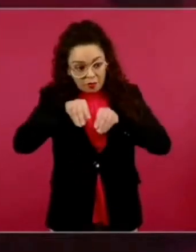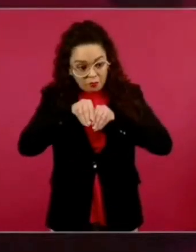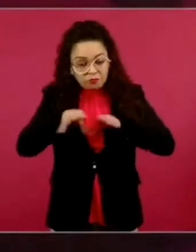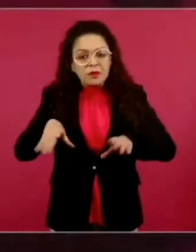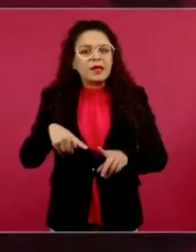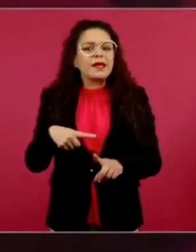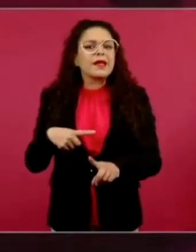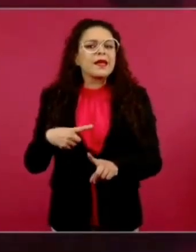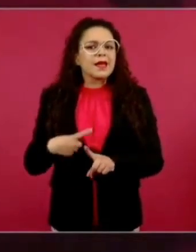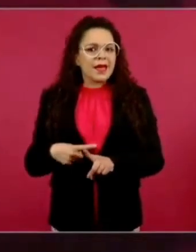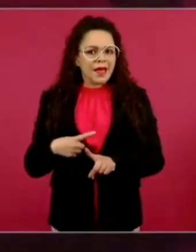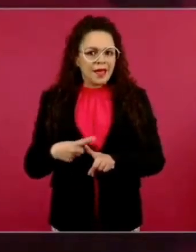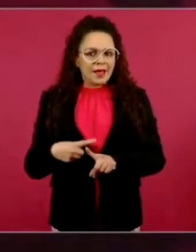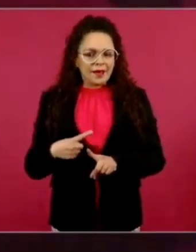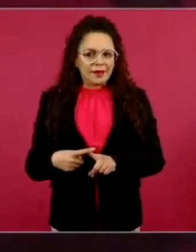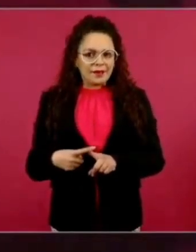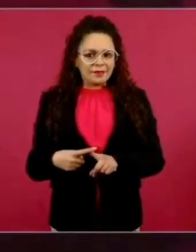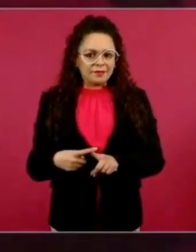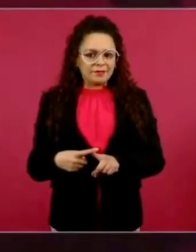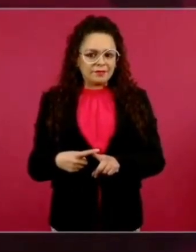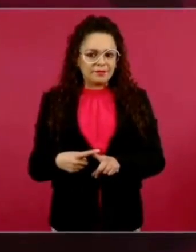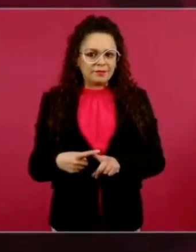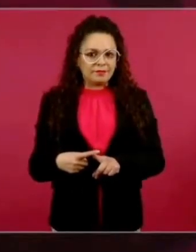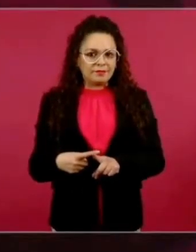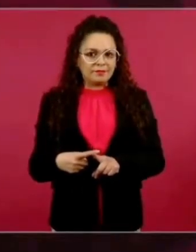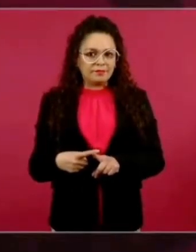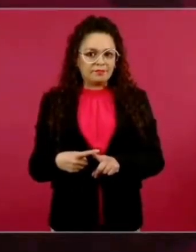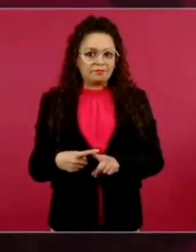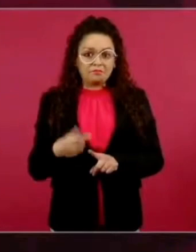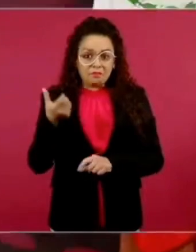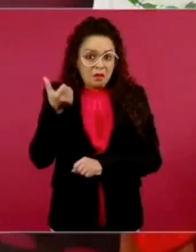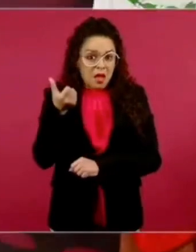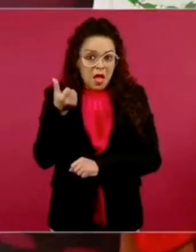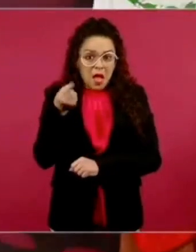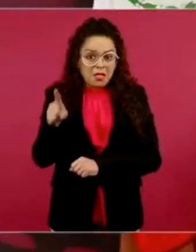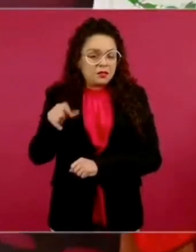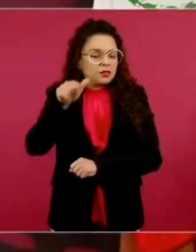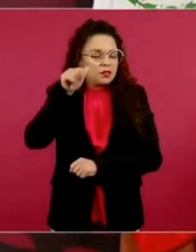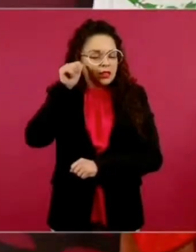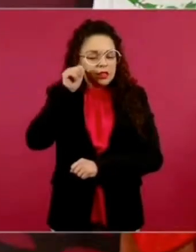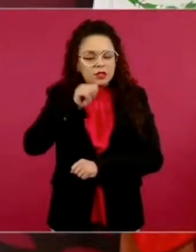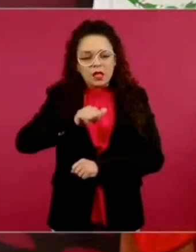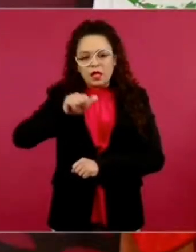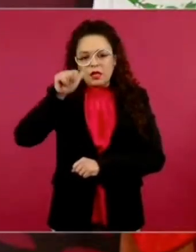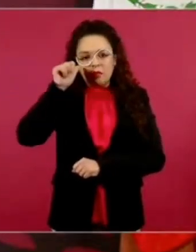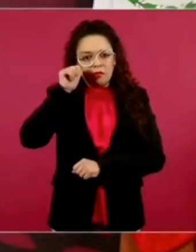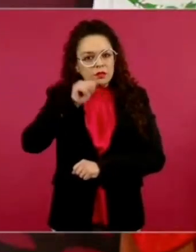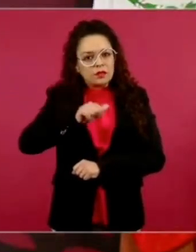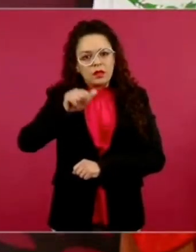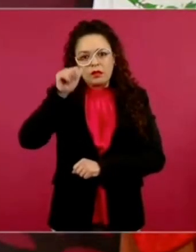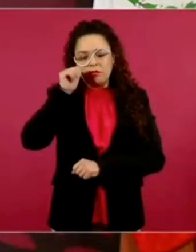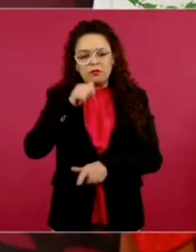Es esto todo el tiempo. Pero si pones la primera plana,